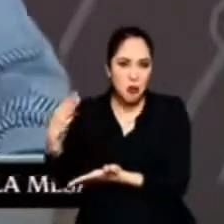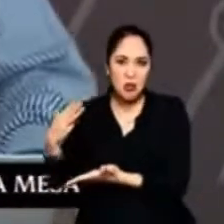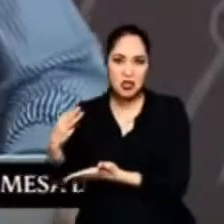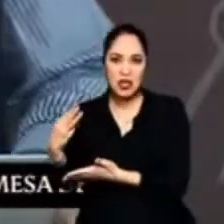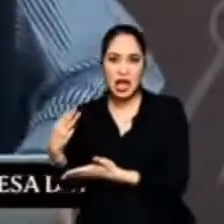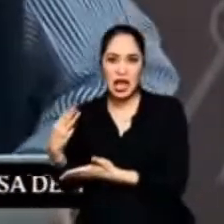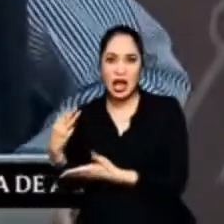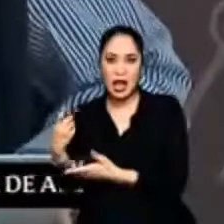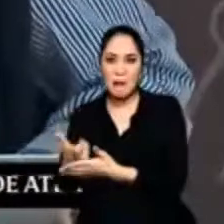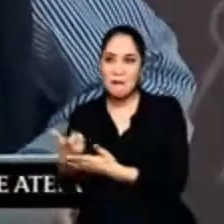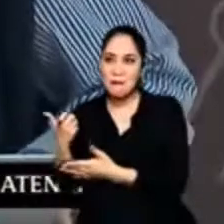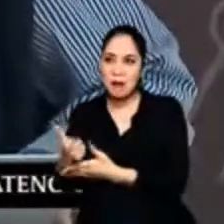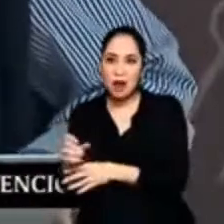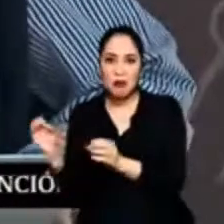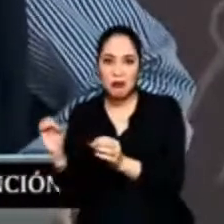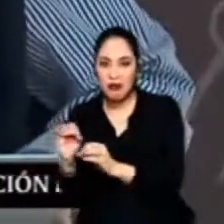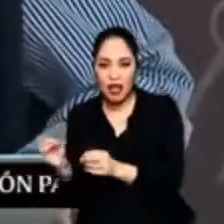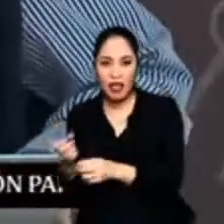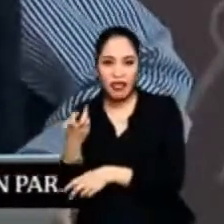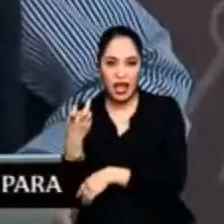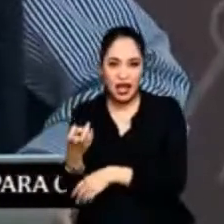No los vamos a quitar,